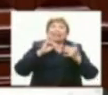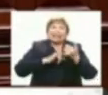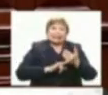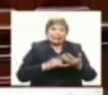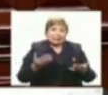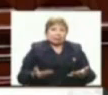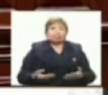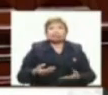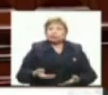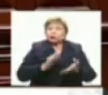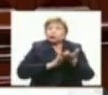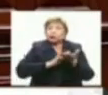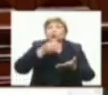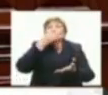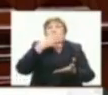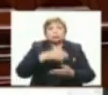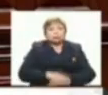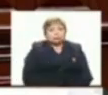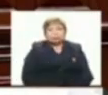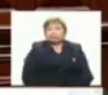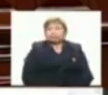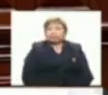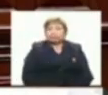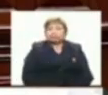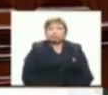doméstico y las medicinas.